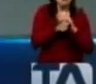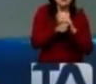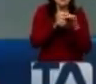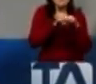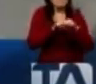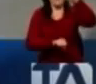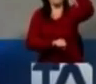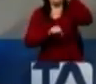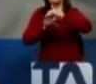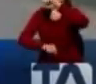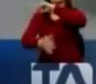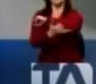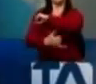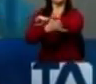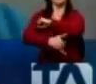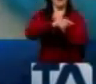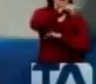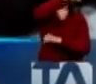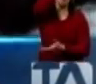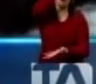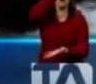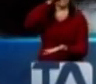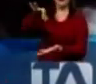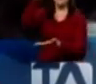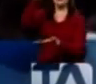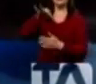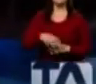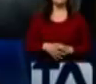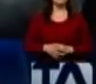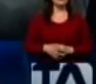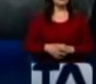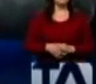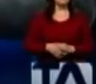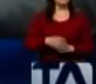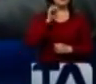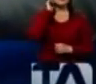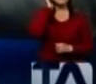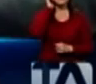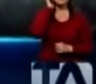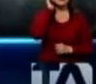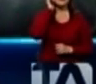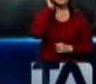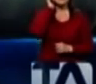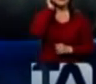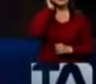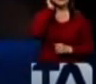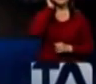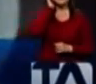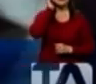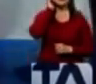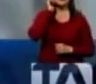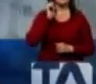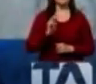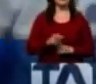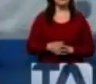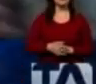haciendo? Justamente las dificultades son tremendas, porque además la ley de protección de datos no nos permite llegar a los pacientes. Uh-huh. Sabemos que hay